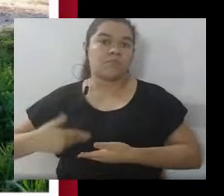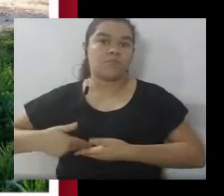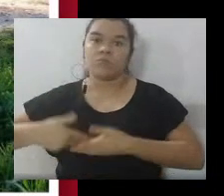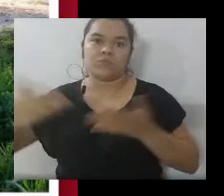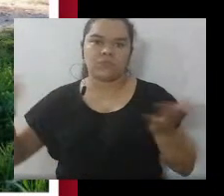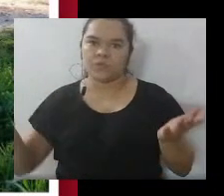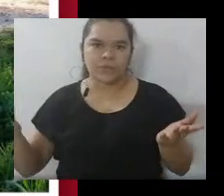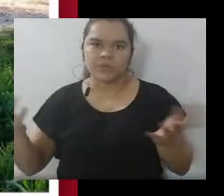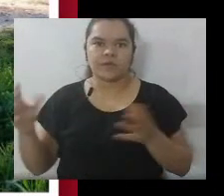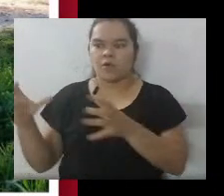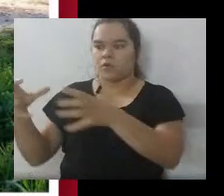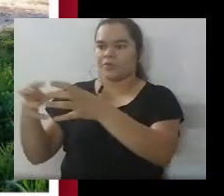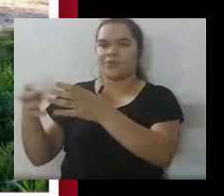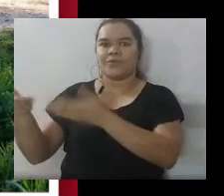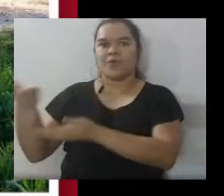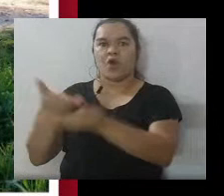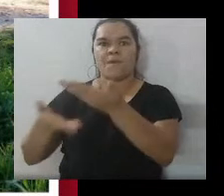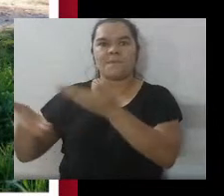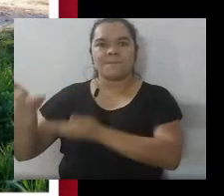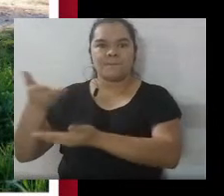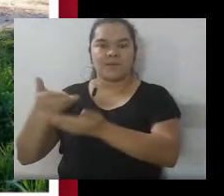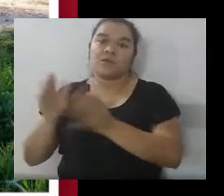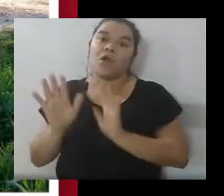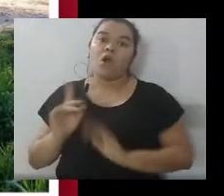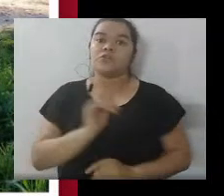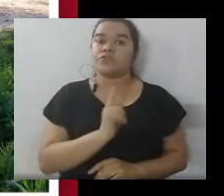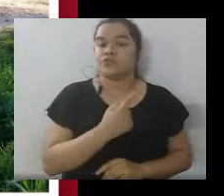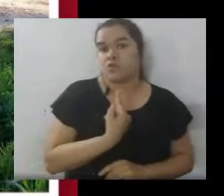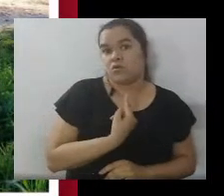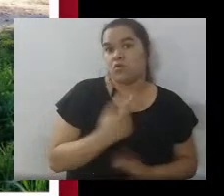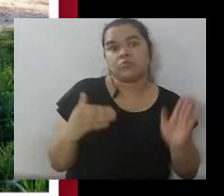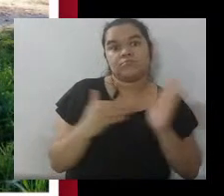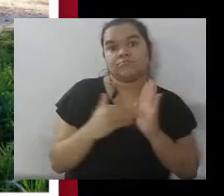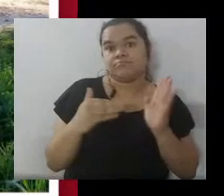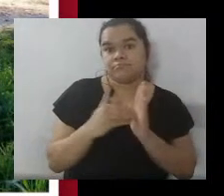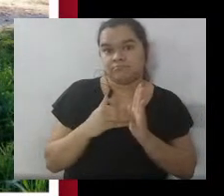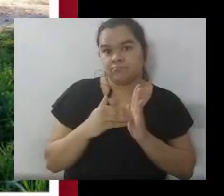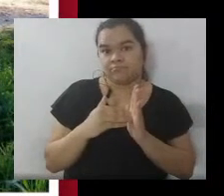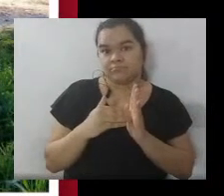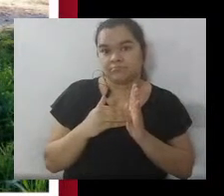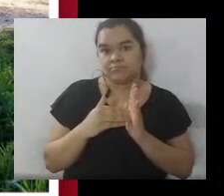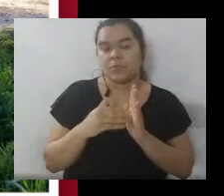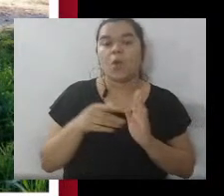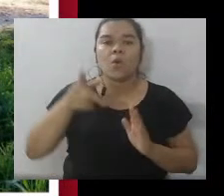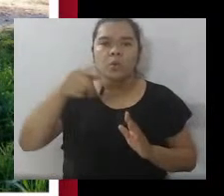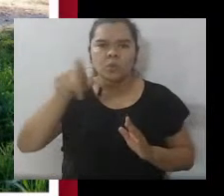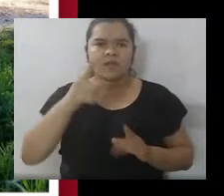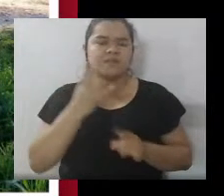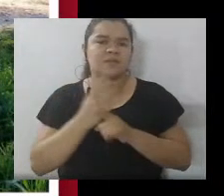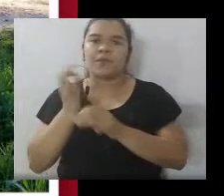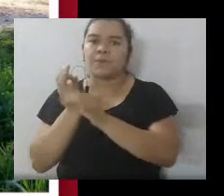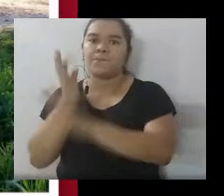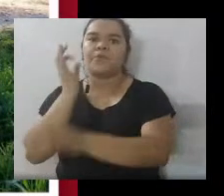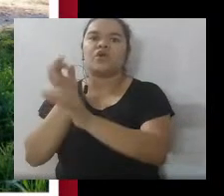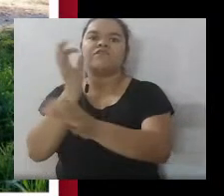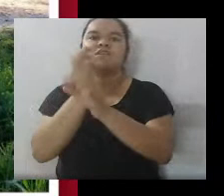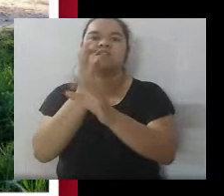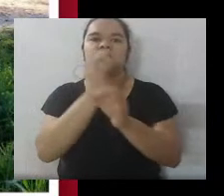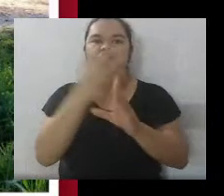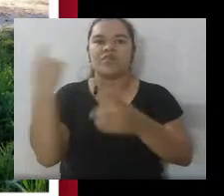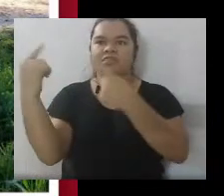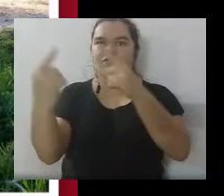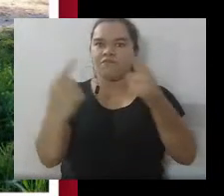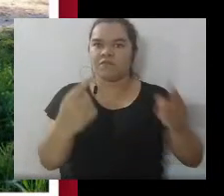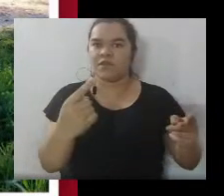grupos interdisciplinarios de trabajo. Es decir, ustedes van a estar en contacto con otras profesiones, como ser,